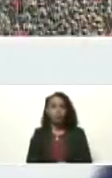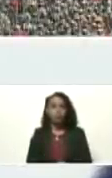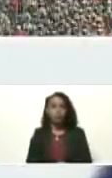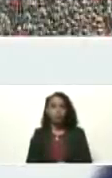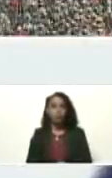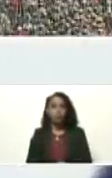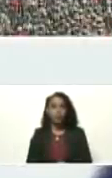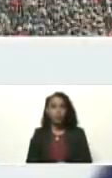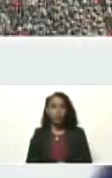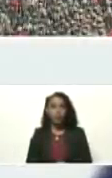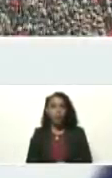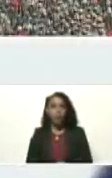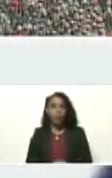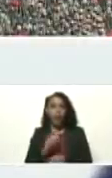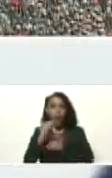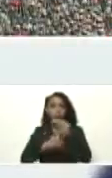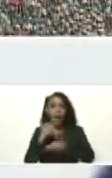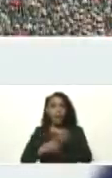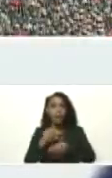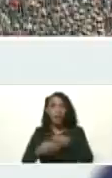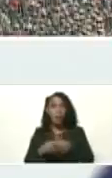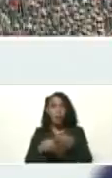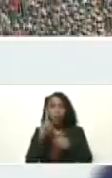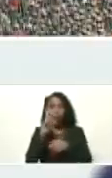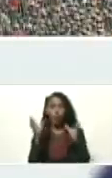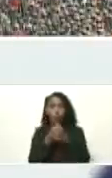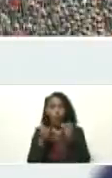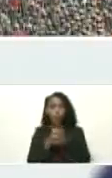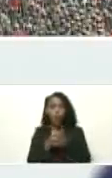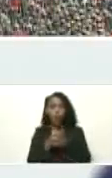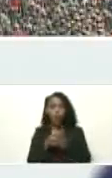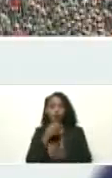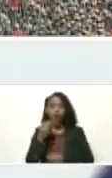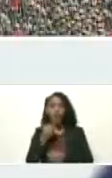Es una red social creada por un grupo de jóvenes emprendedores.